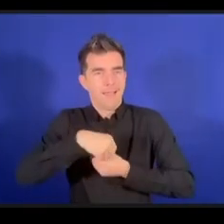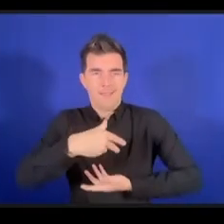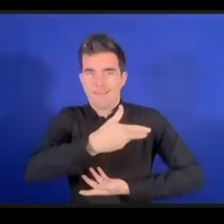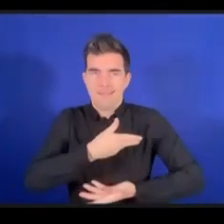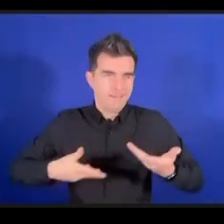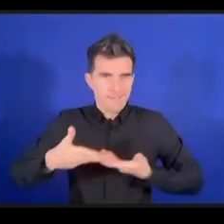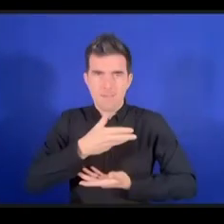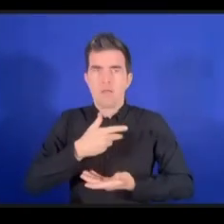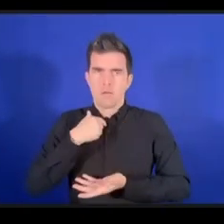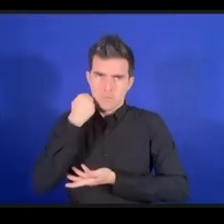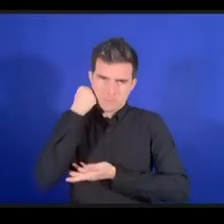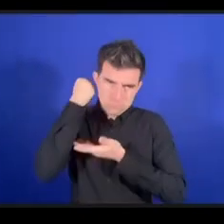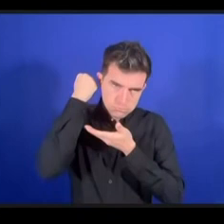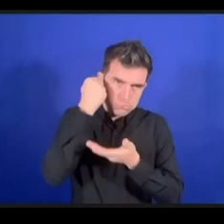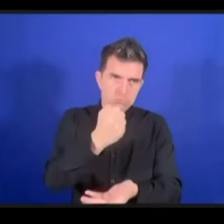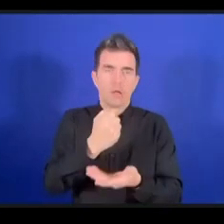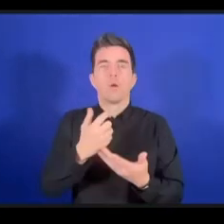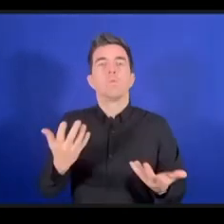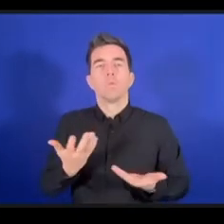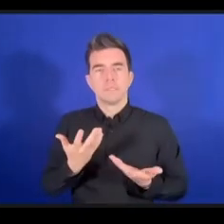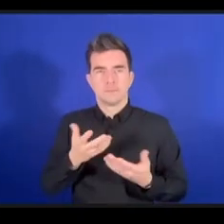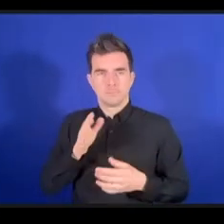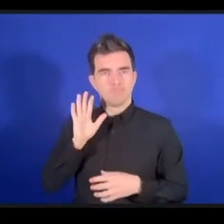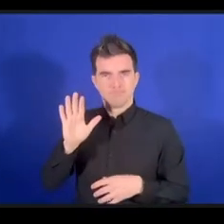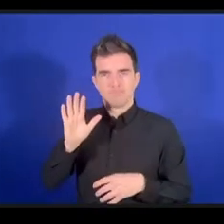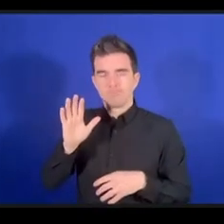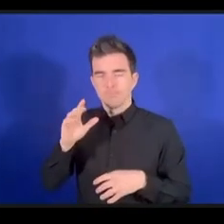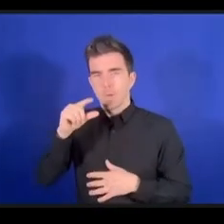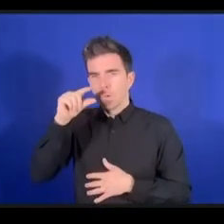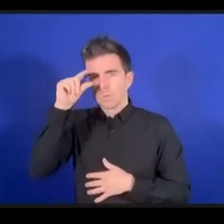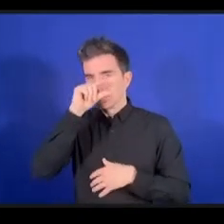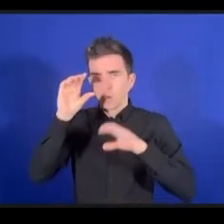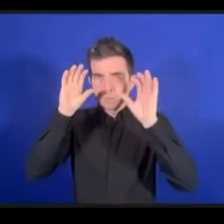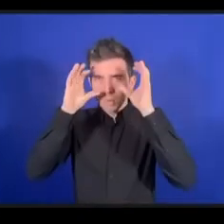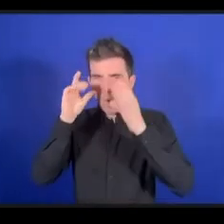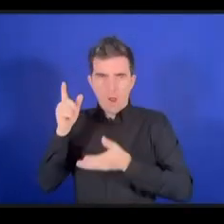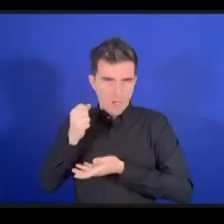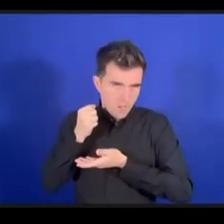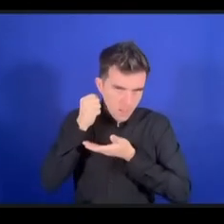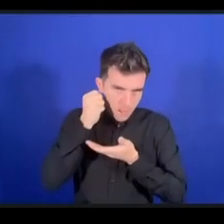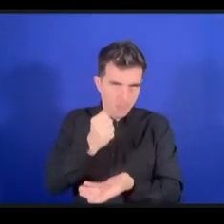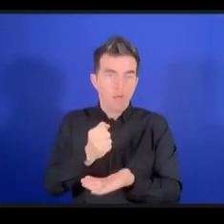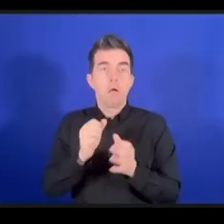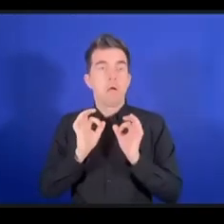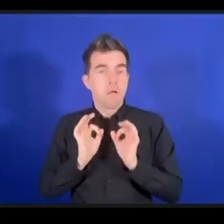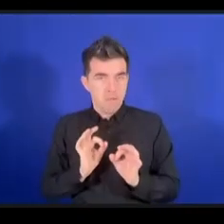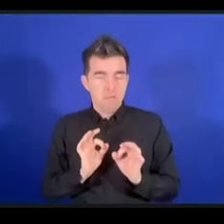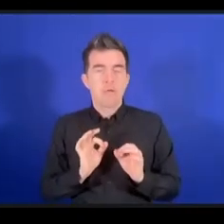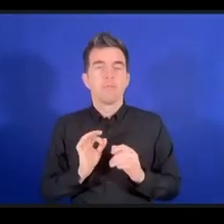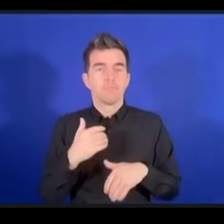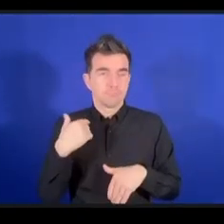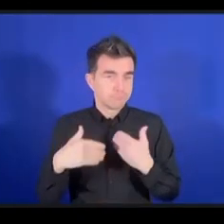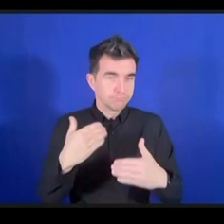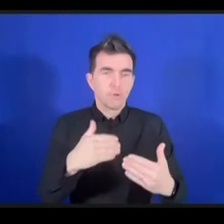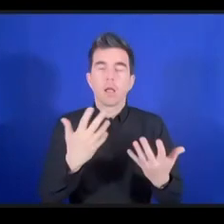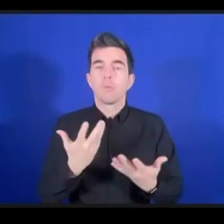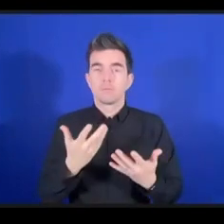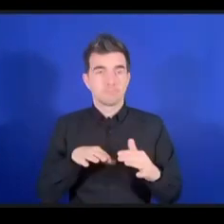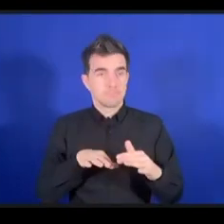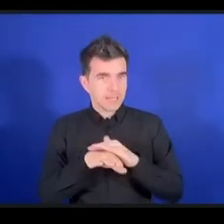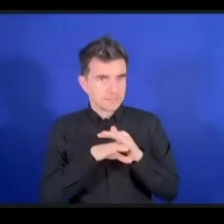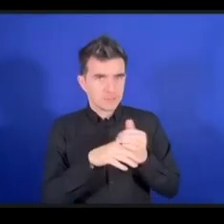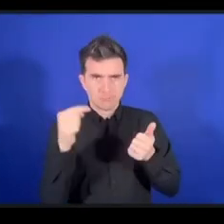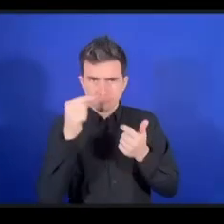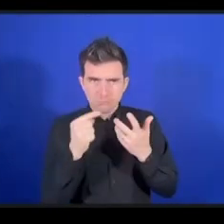winser para permitirles junto con sus requisitos de accesibilidad a venir a kioto